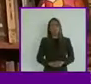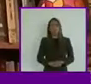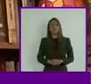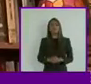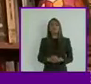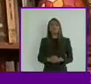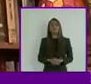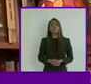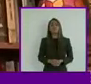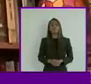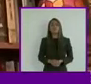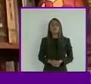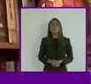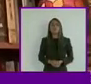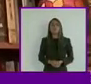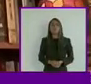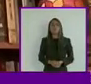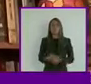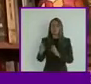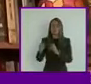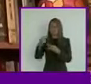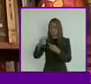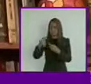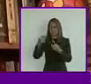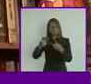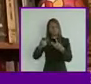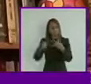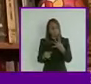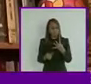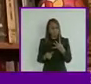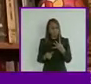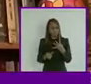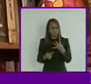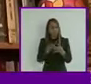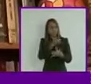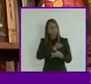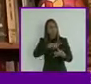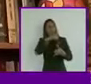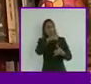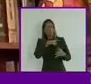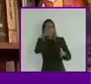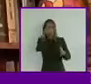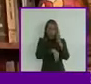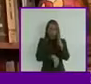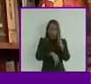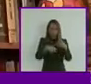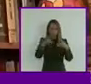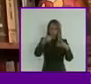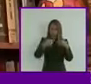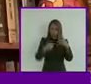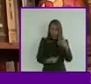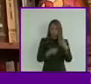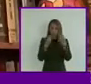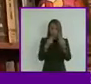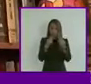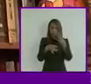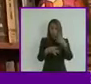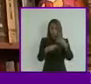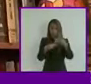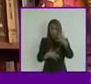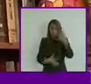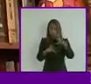sobre todo, un futuro. Son muchos los factores que afectan la salud de los adolescentes, y un factor, me parece que es